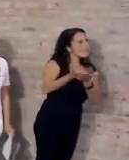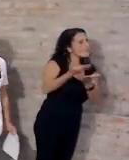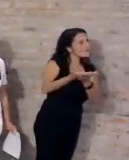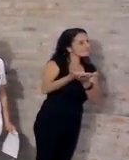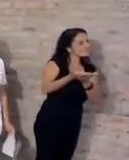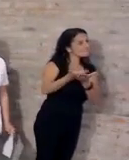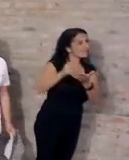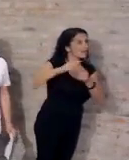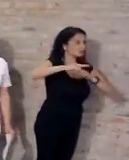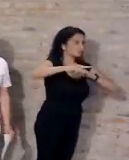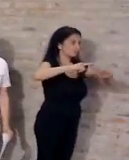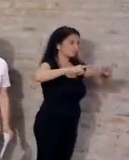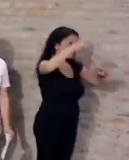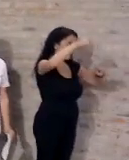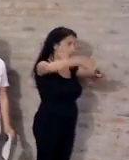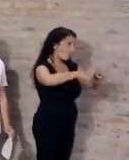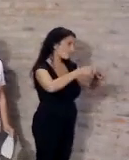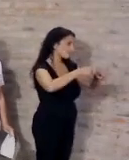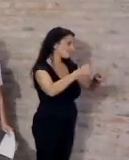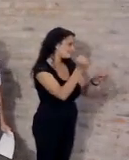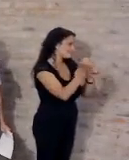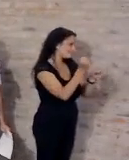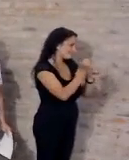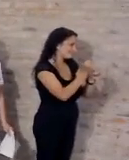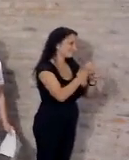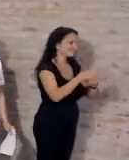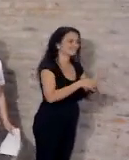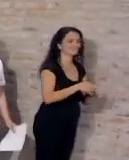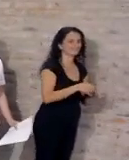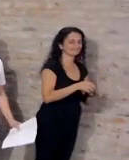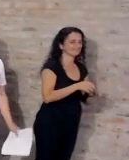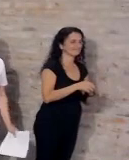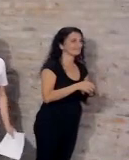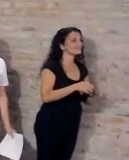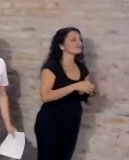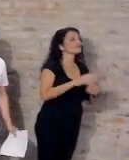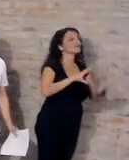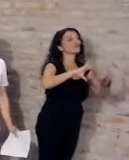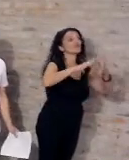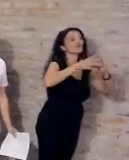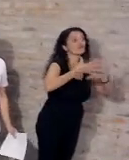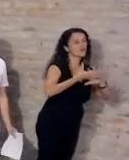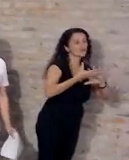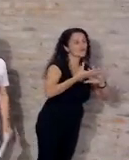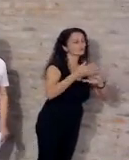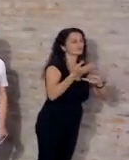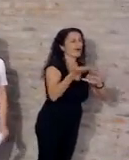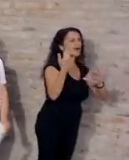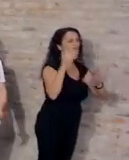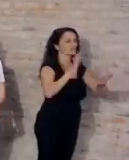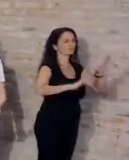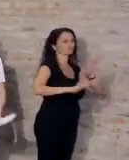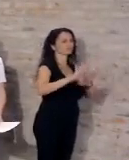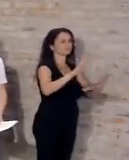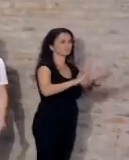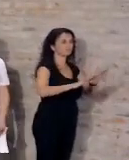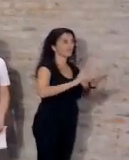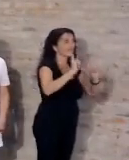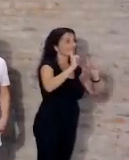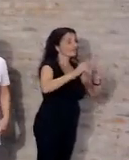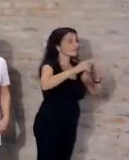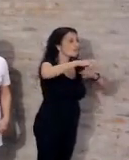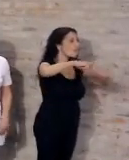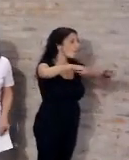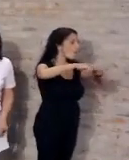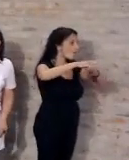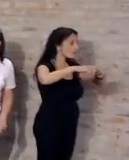la propuesta de coordinar la actividad de ayudar a a armarla y